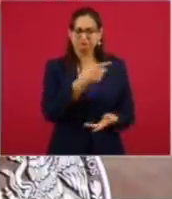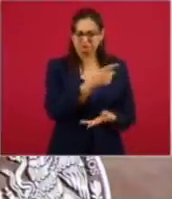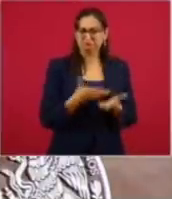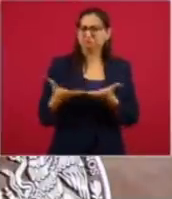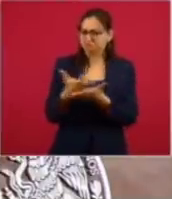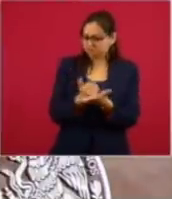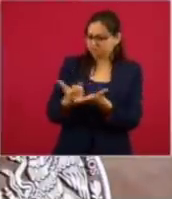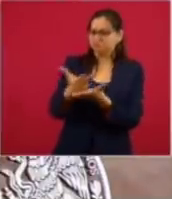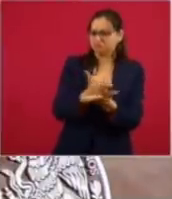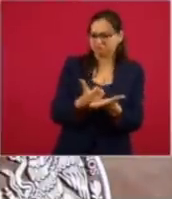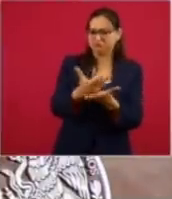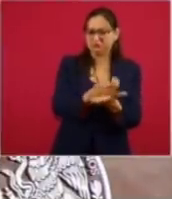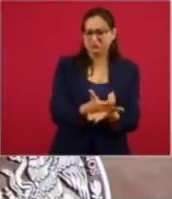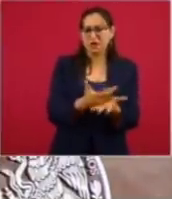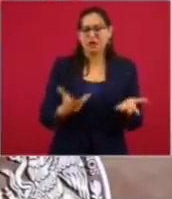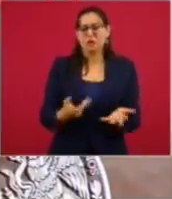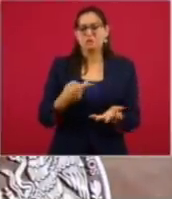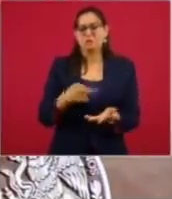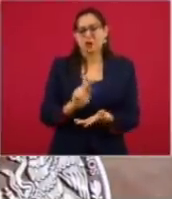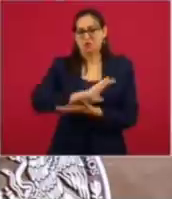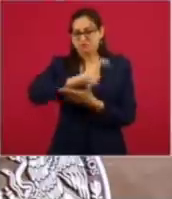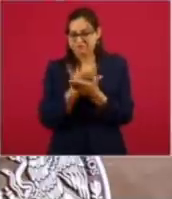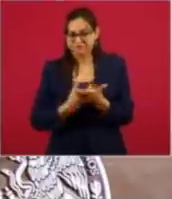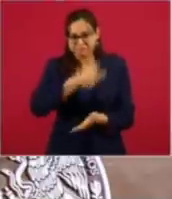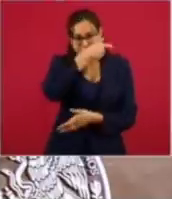no mantengan contratos leoninos